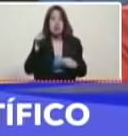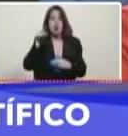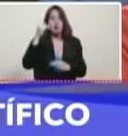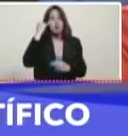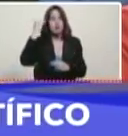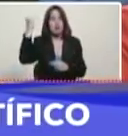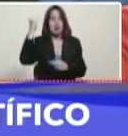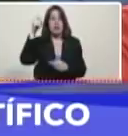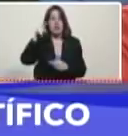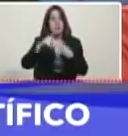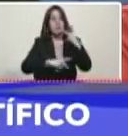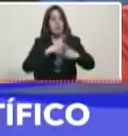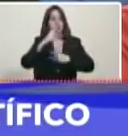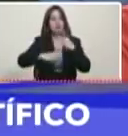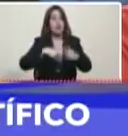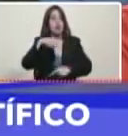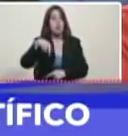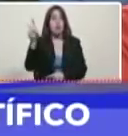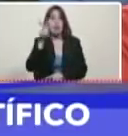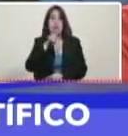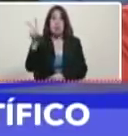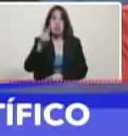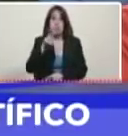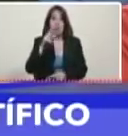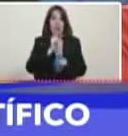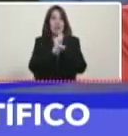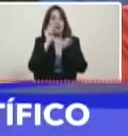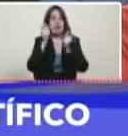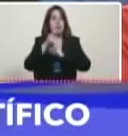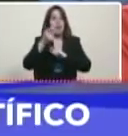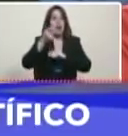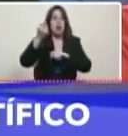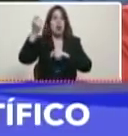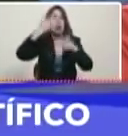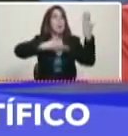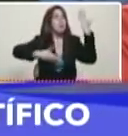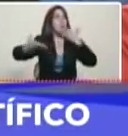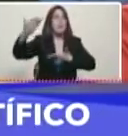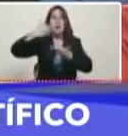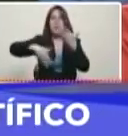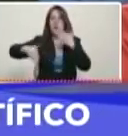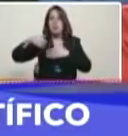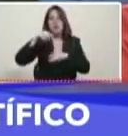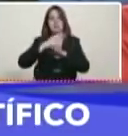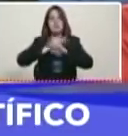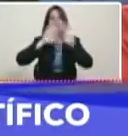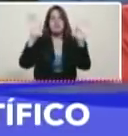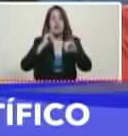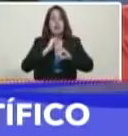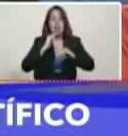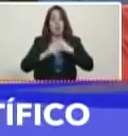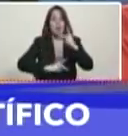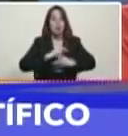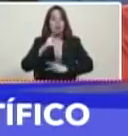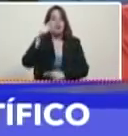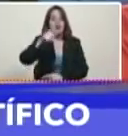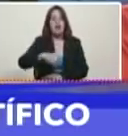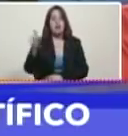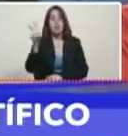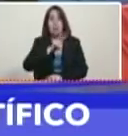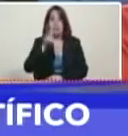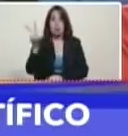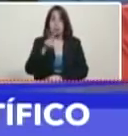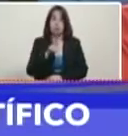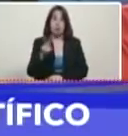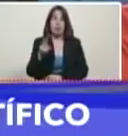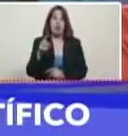idea de producir en Venezuela, de sustituir importaciones, de dar soluciones prácticas. Aquí hay varios dilemas que se presentan, presidente. La renta es